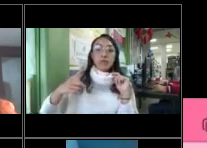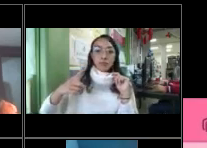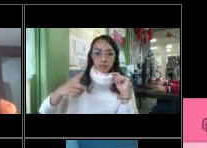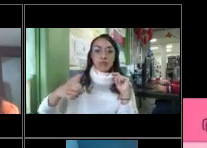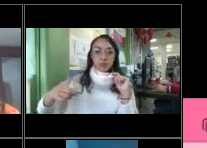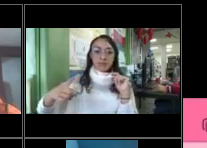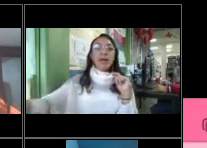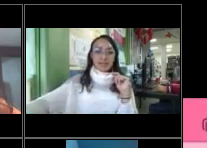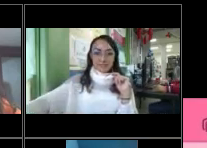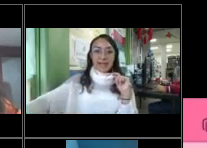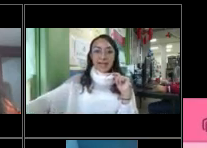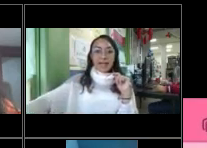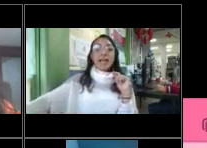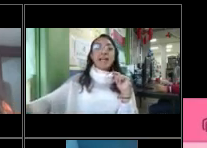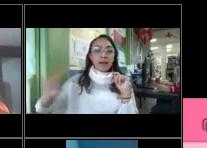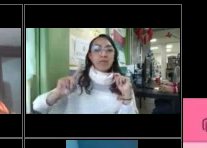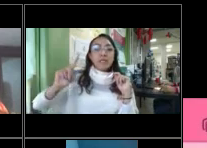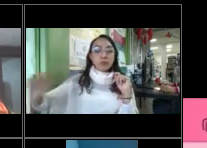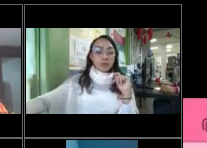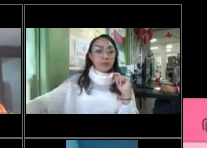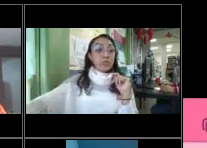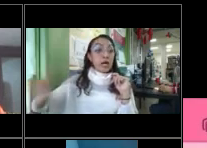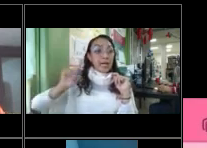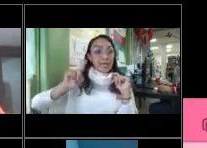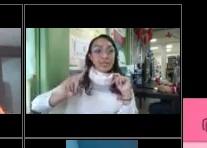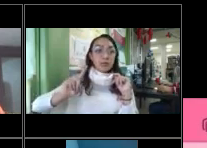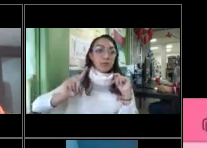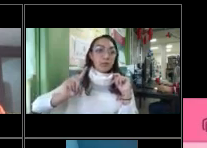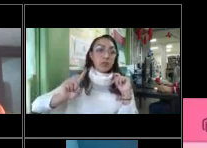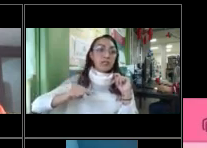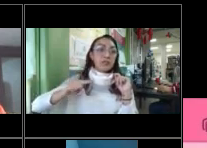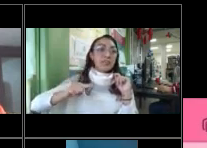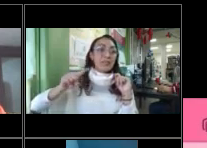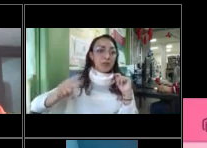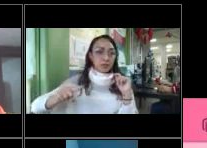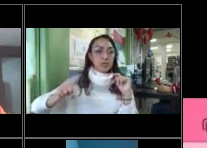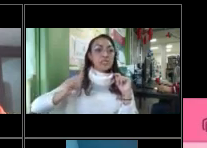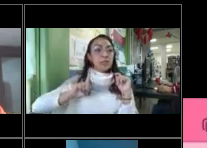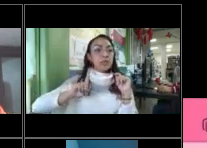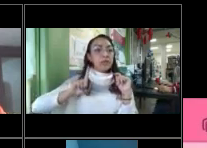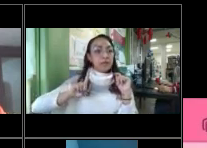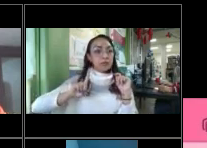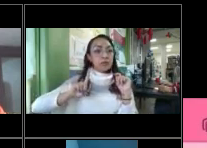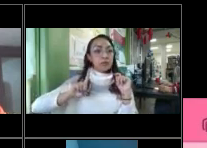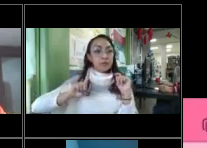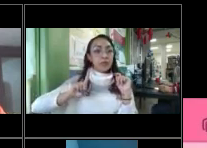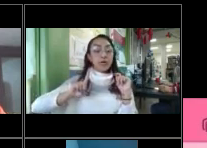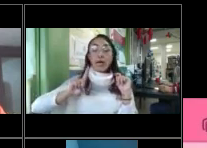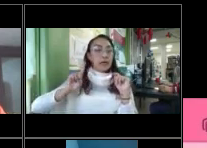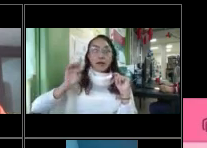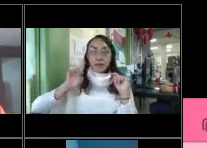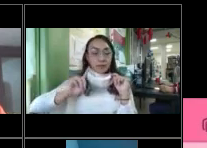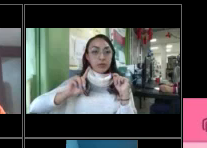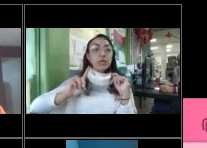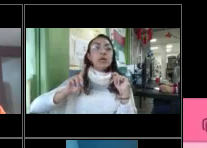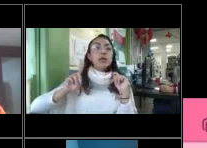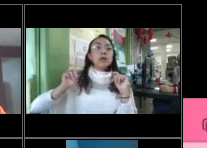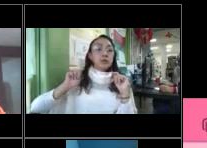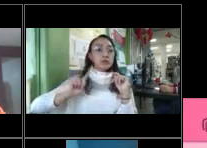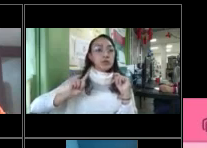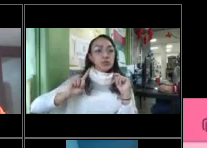Cambian el movimiento, ¿verdad? Ahí está. Cambian el movimiento. Ese movimiento es un adverbio. Está modificando al